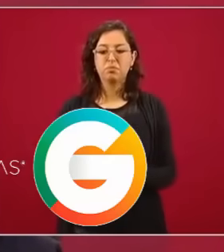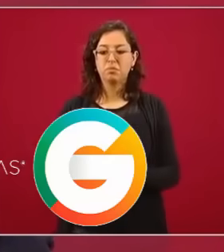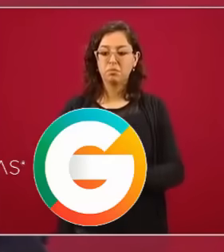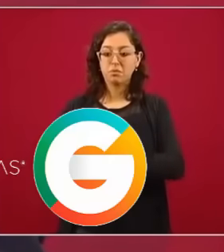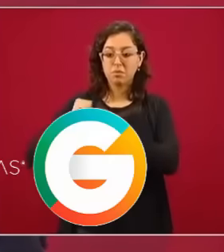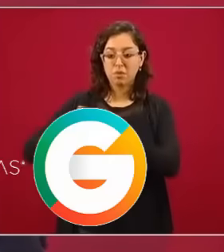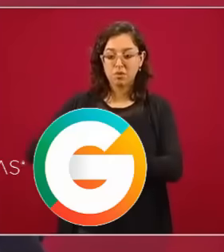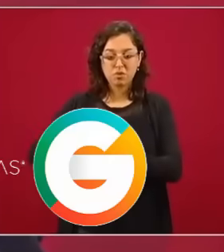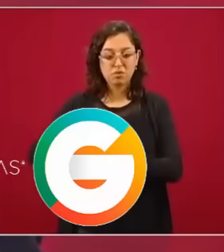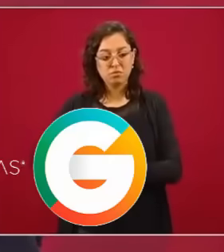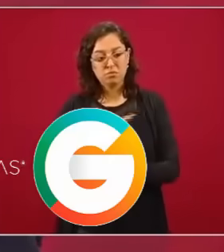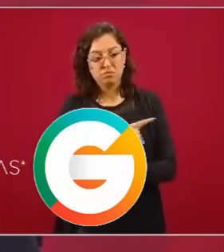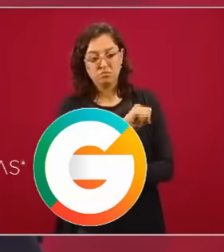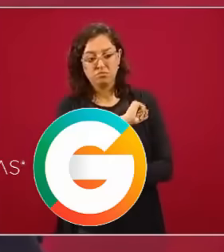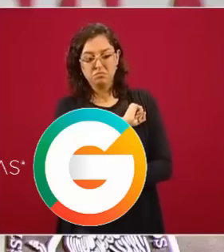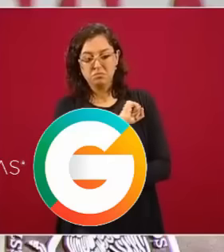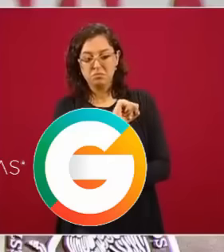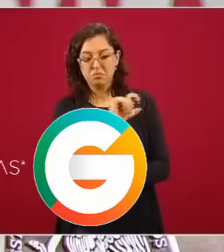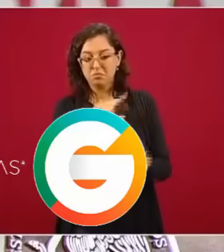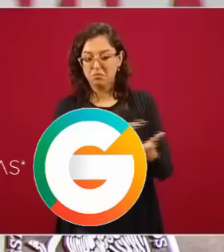autoridad y delincuencia.